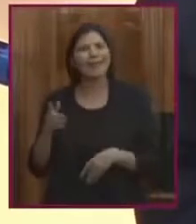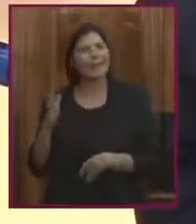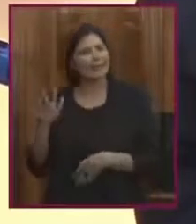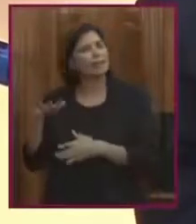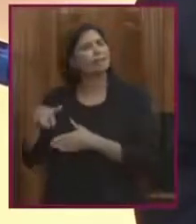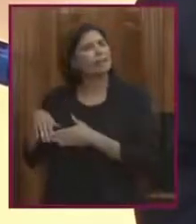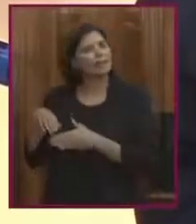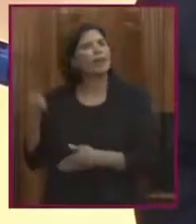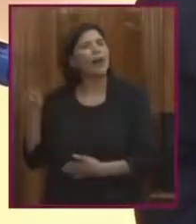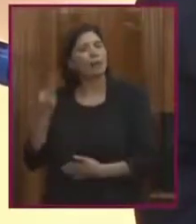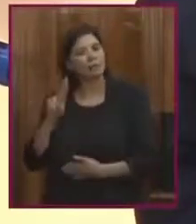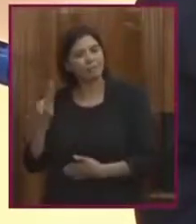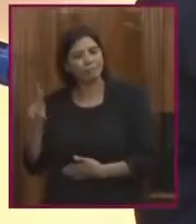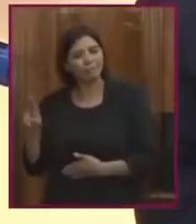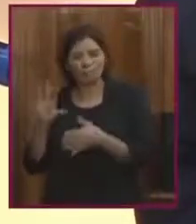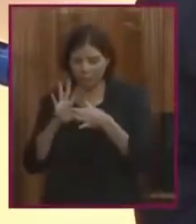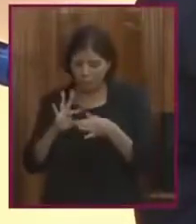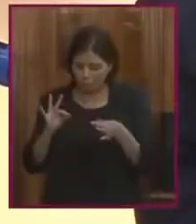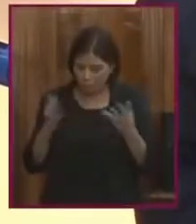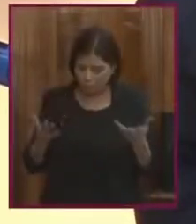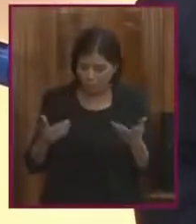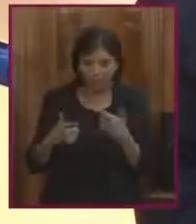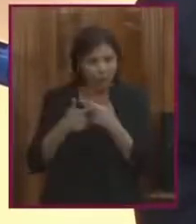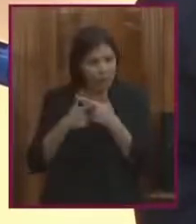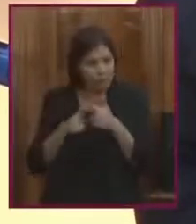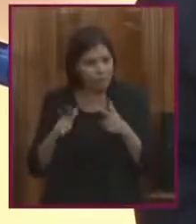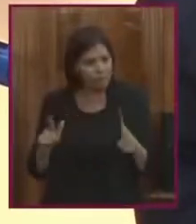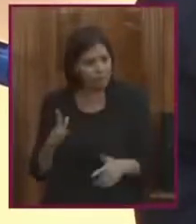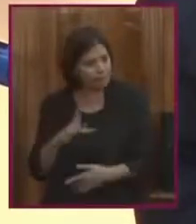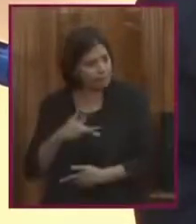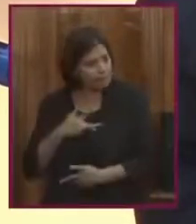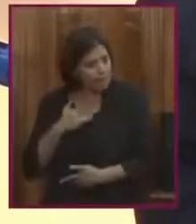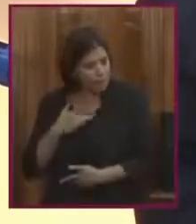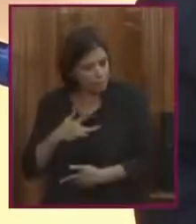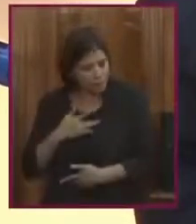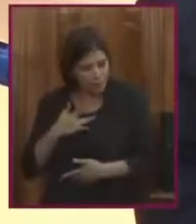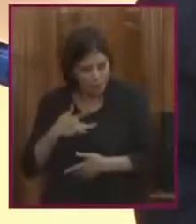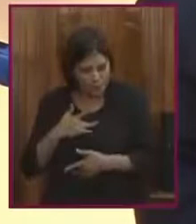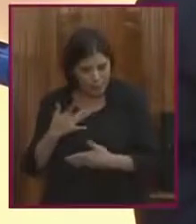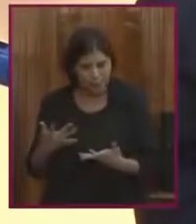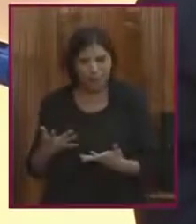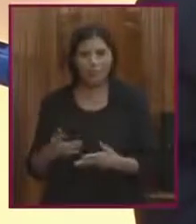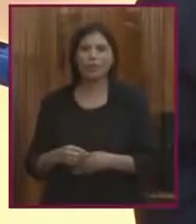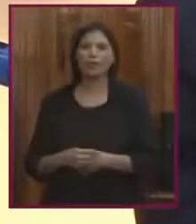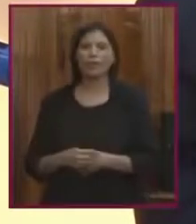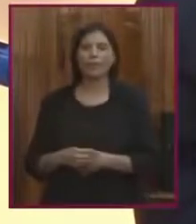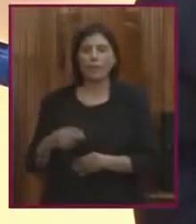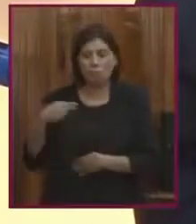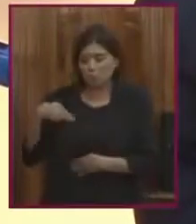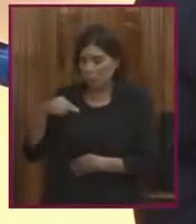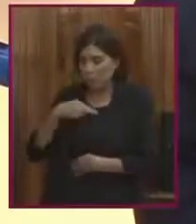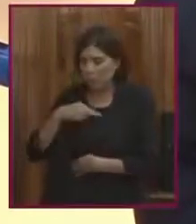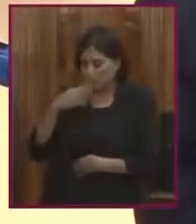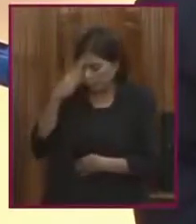hace un momento, de libertad plena, de despliegue de nuestras capacidades críticas